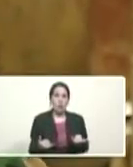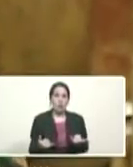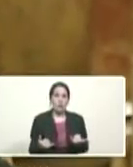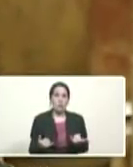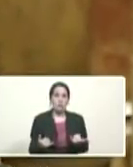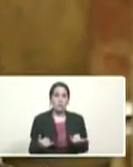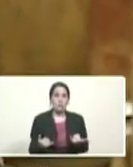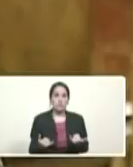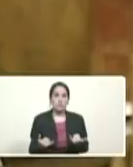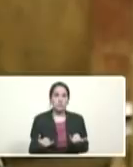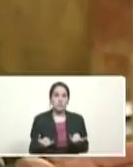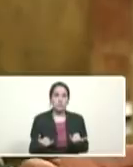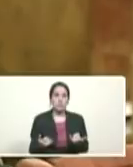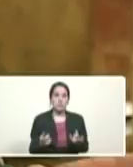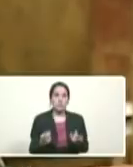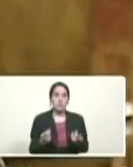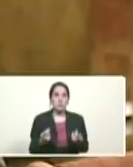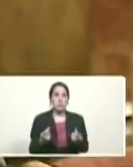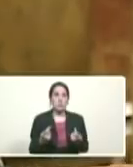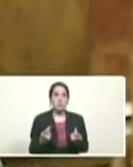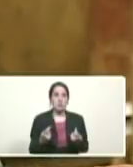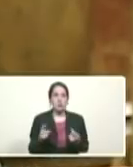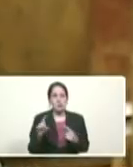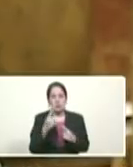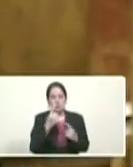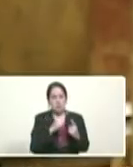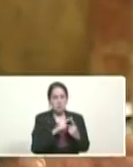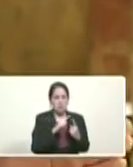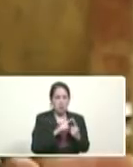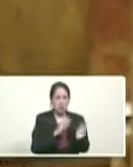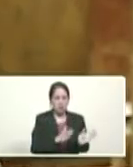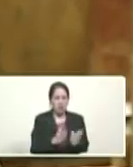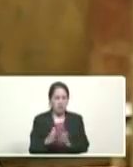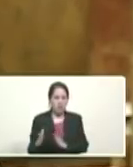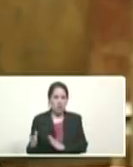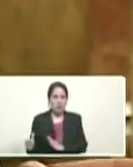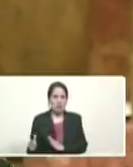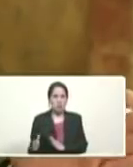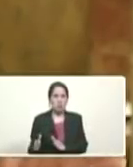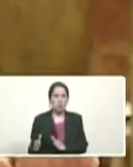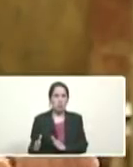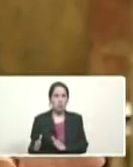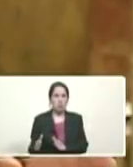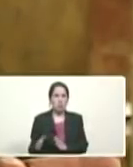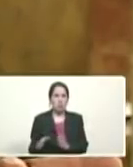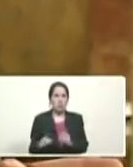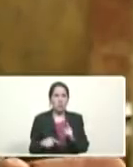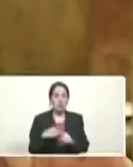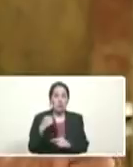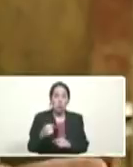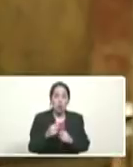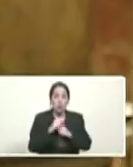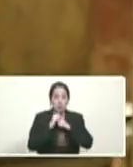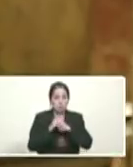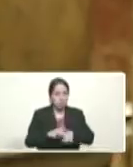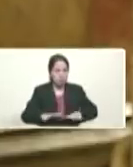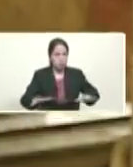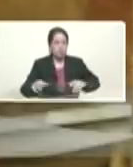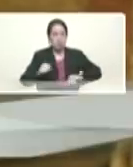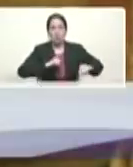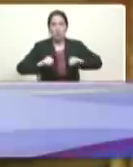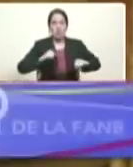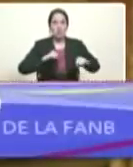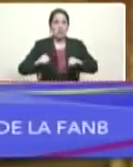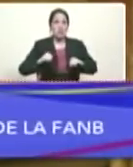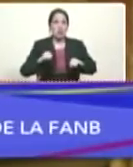en la transición entre la primera fase de planificación que está ya finalizando y la movilización que es el primer momento